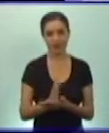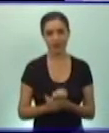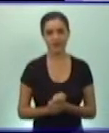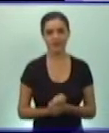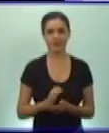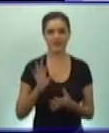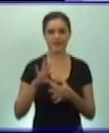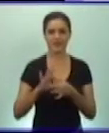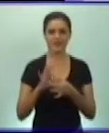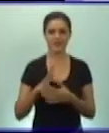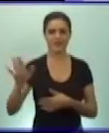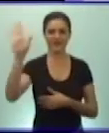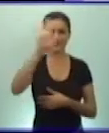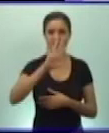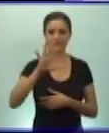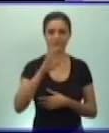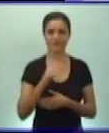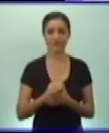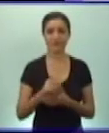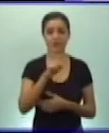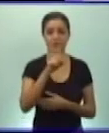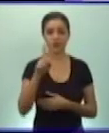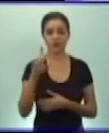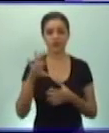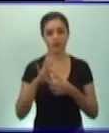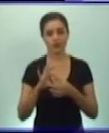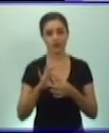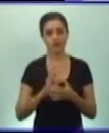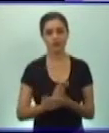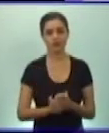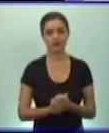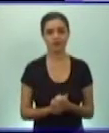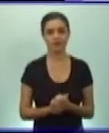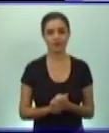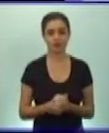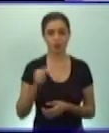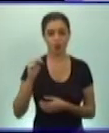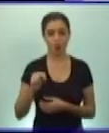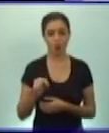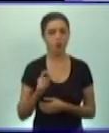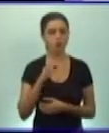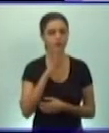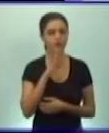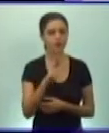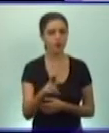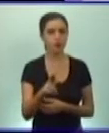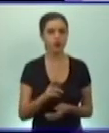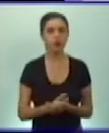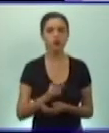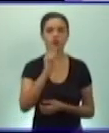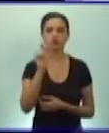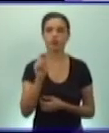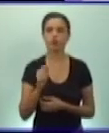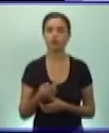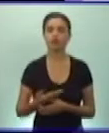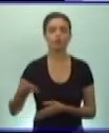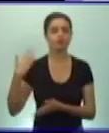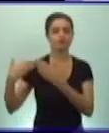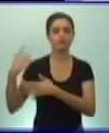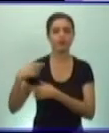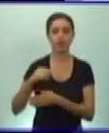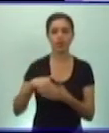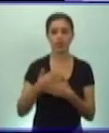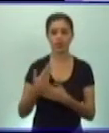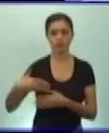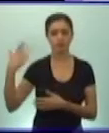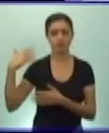geografía regional del 11º grado. Hoy quiero responder a una interrogante que me hicieron desde hace unos días atrás cuando observamos